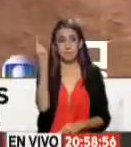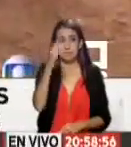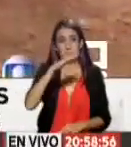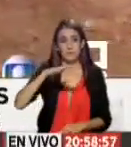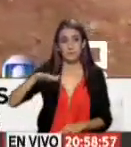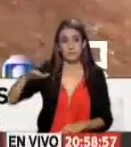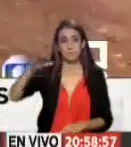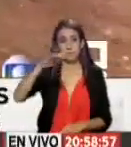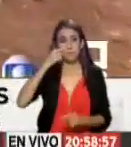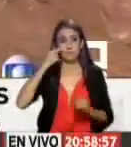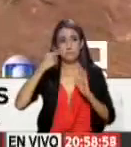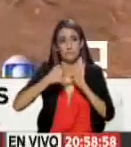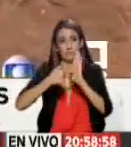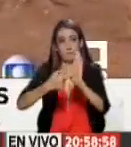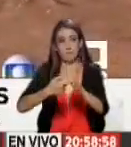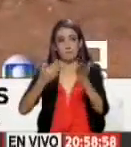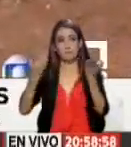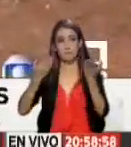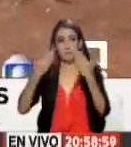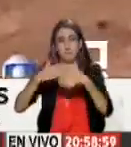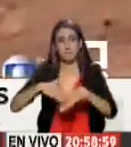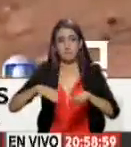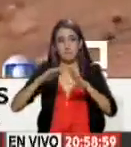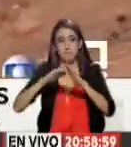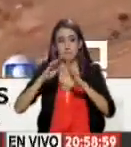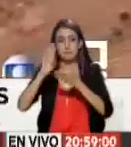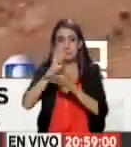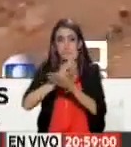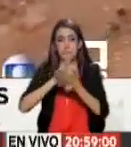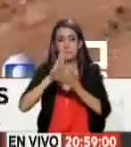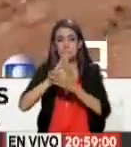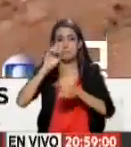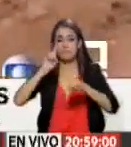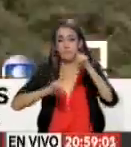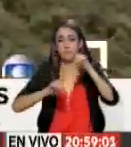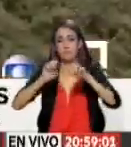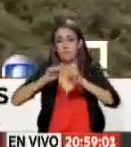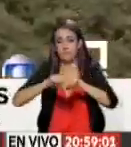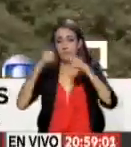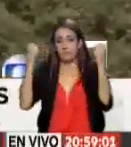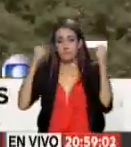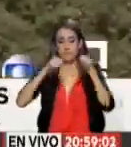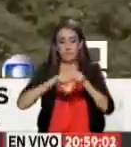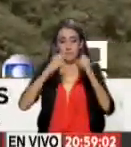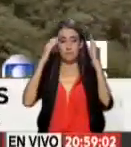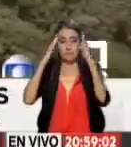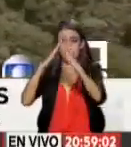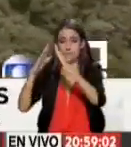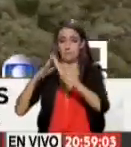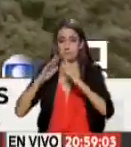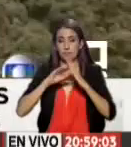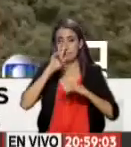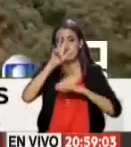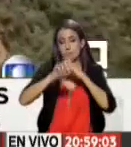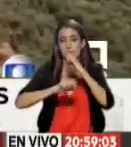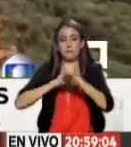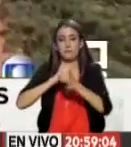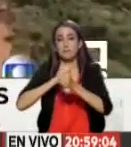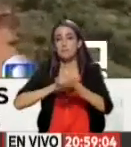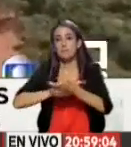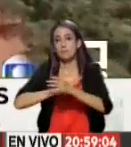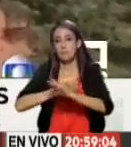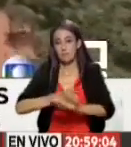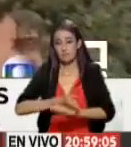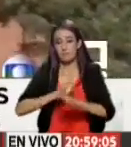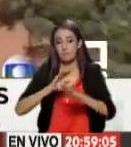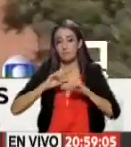local muestran que el lodo avanzó sobre el barrio y destruyó varias viviendas. El incidente se produjo 3 años después de que la rotura